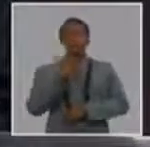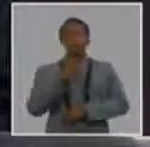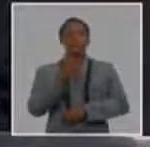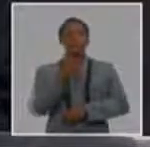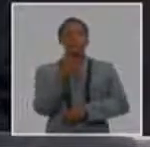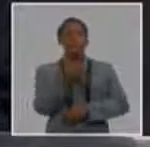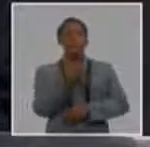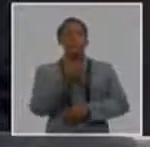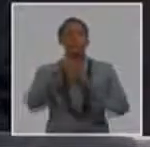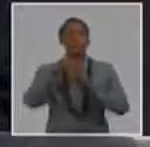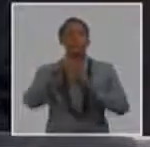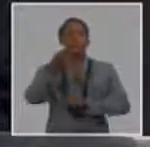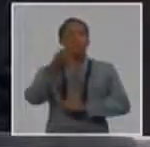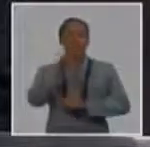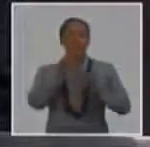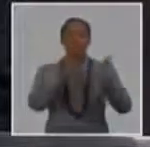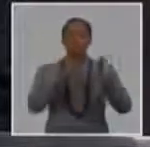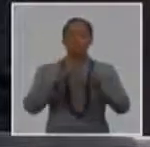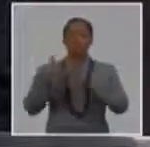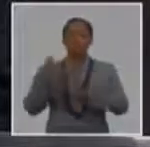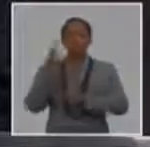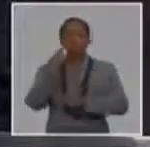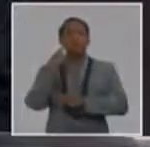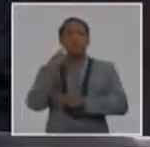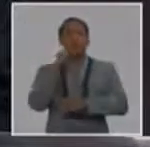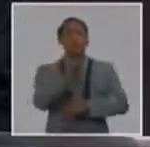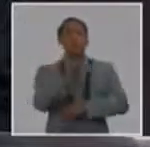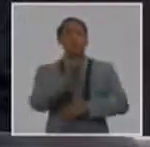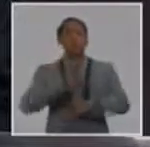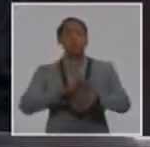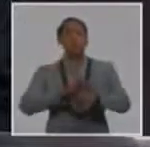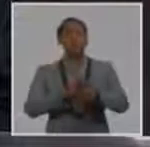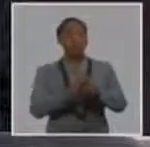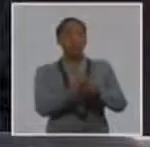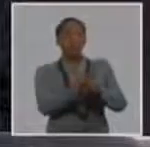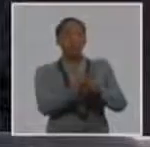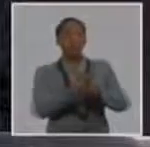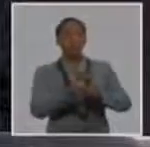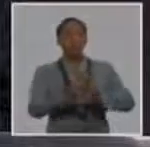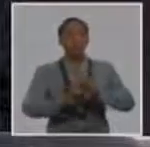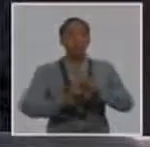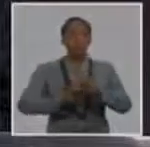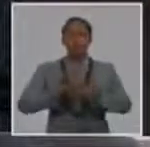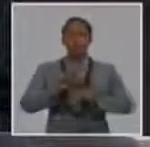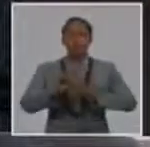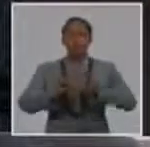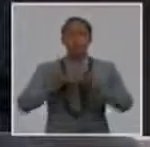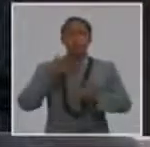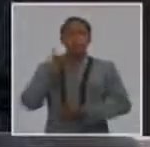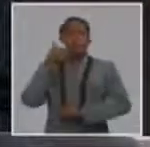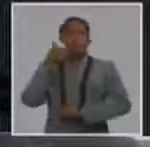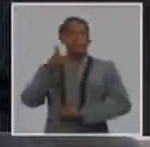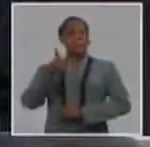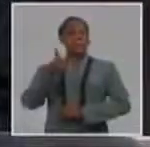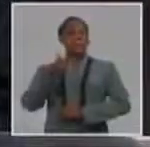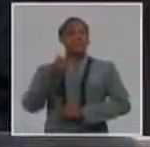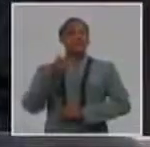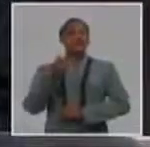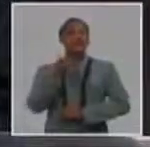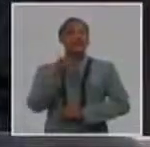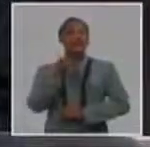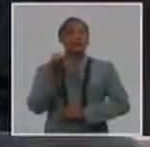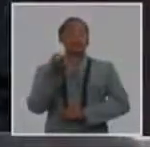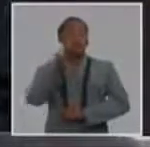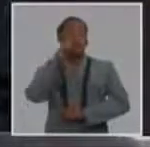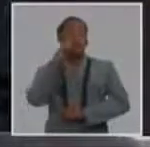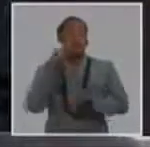empresa puede introducir nuevos proyectos, desarrollar nuevos proyectos y llegar incluso a resultados